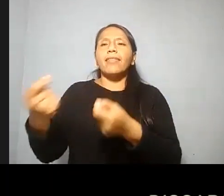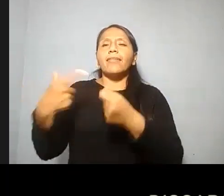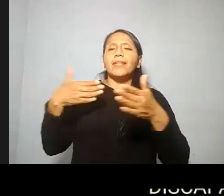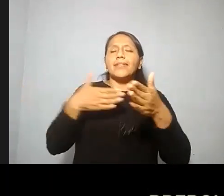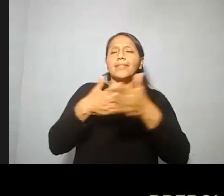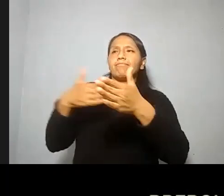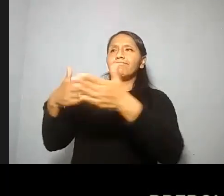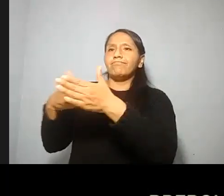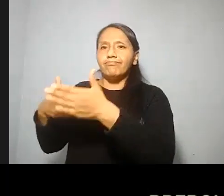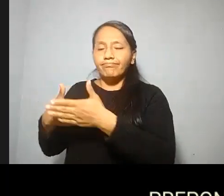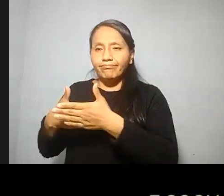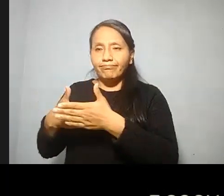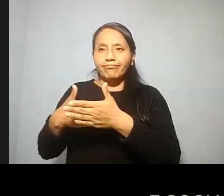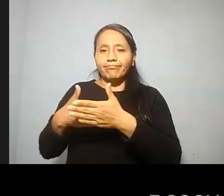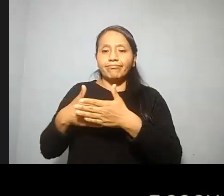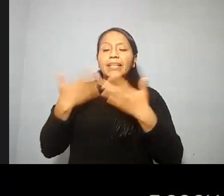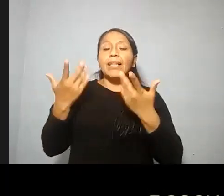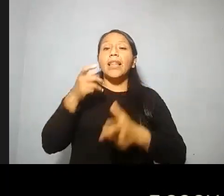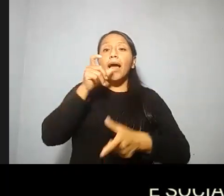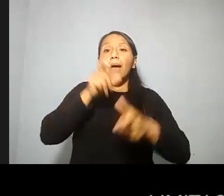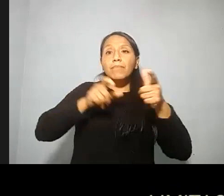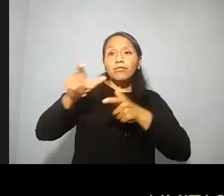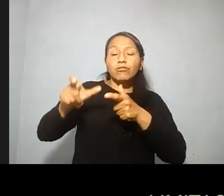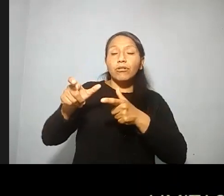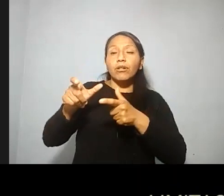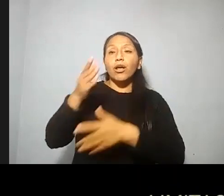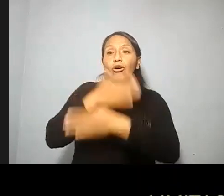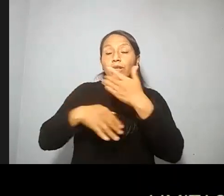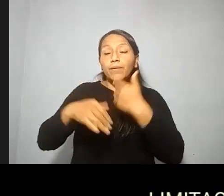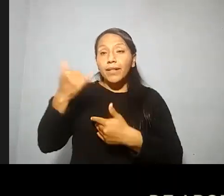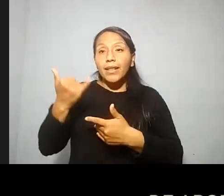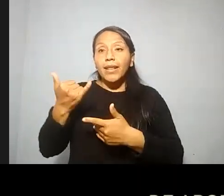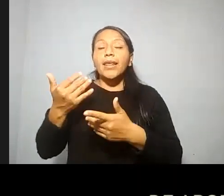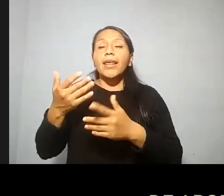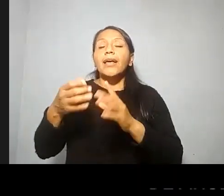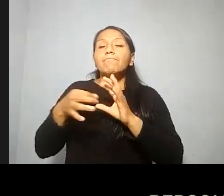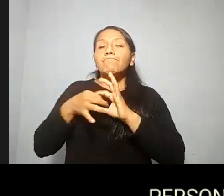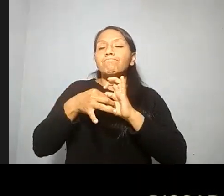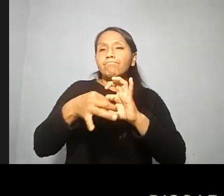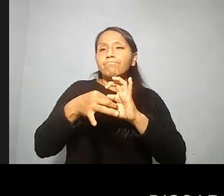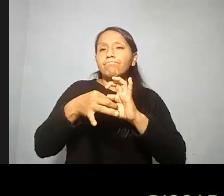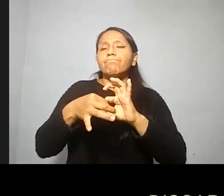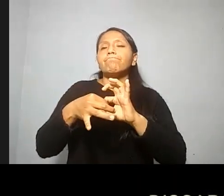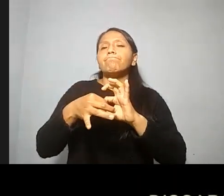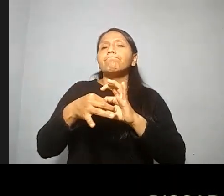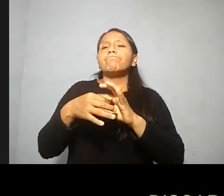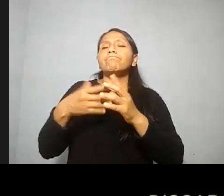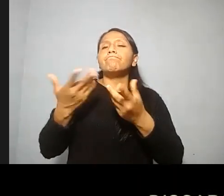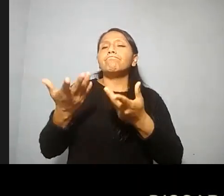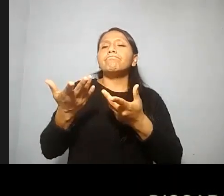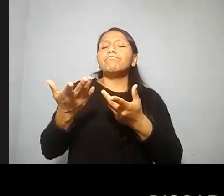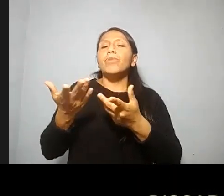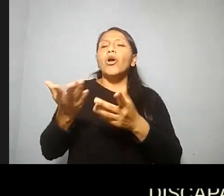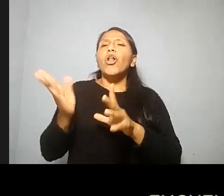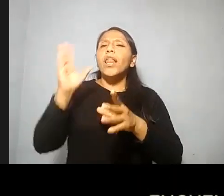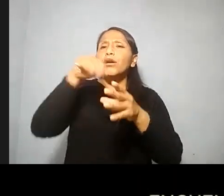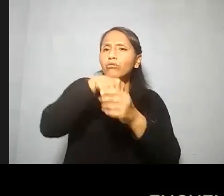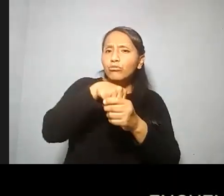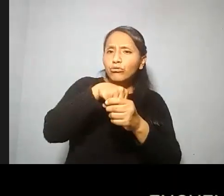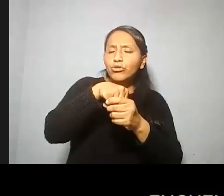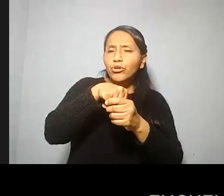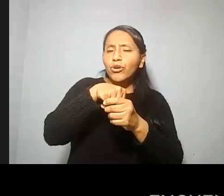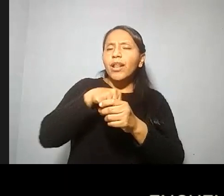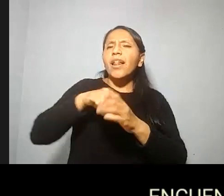Las personas con discapacidad se encuentran íntimamente relacionadas con la inclusión y la